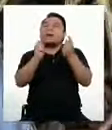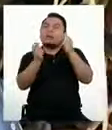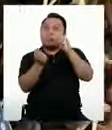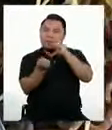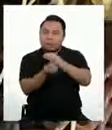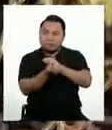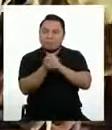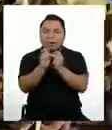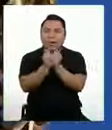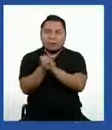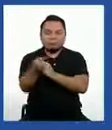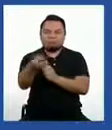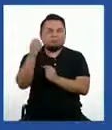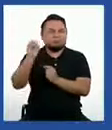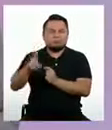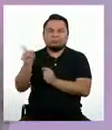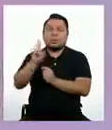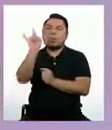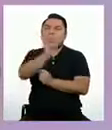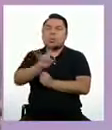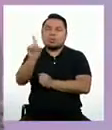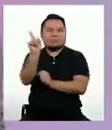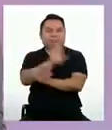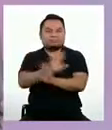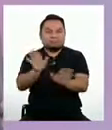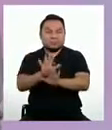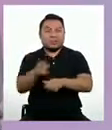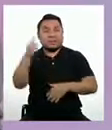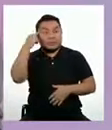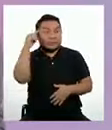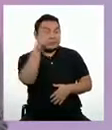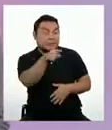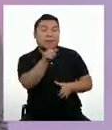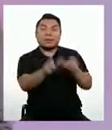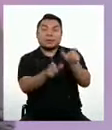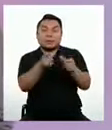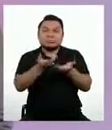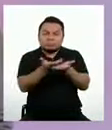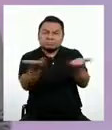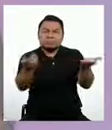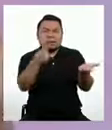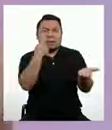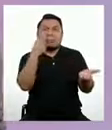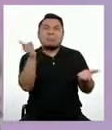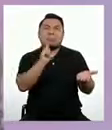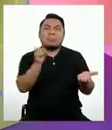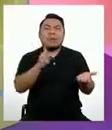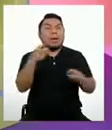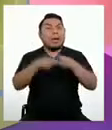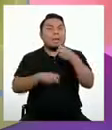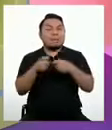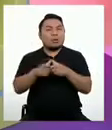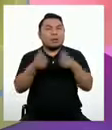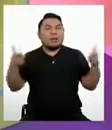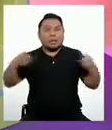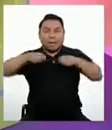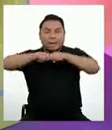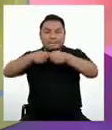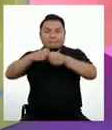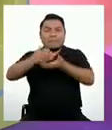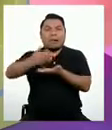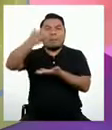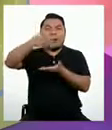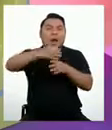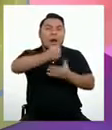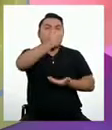pequeño impacto, pero muy positivo. Invitar a la ciudadanía que no conocía sobre la problemática del plástico en sí,